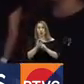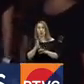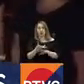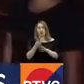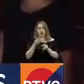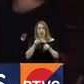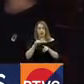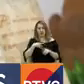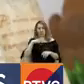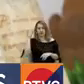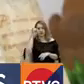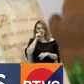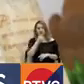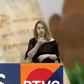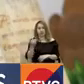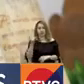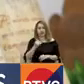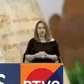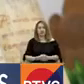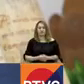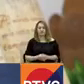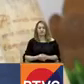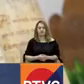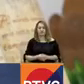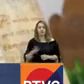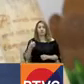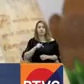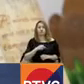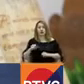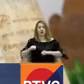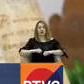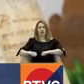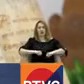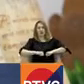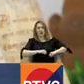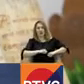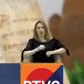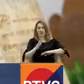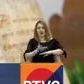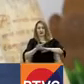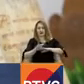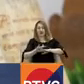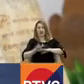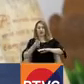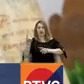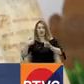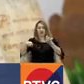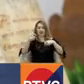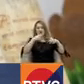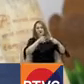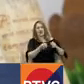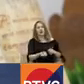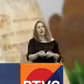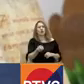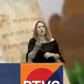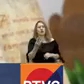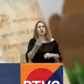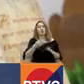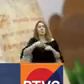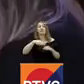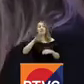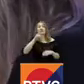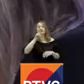direccionó en sus eventos hemos hecho nuestras reactivaciones de artesanos apoyando a más de 700